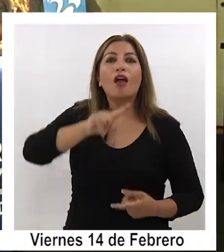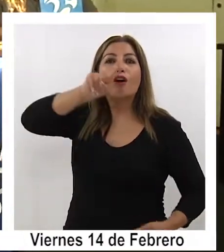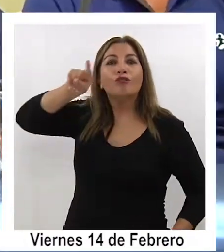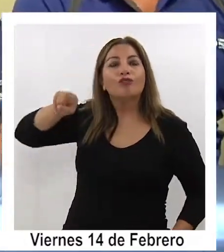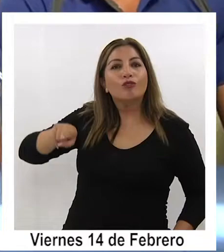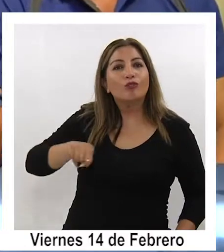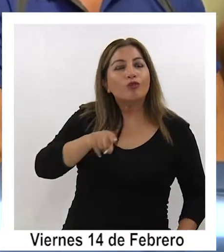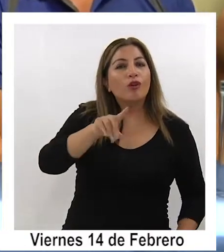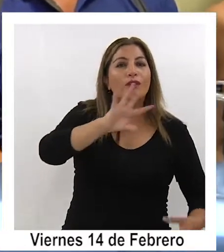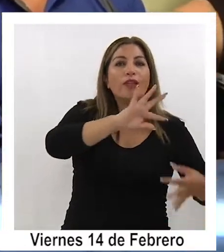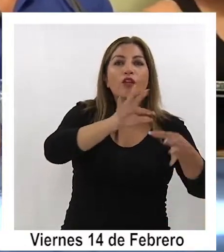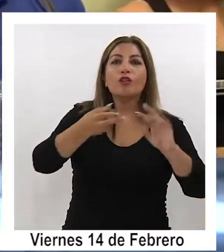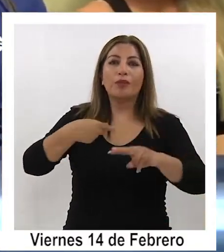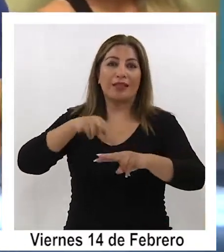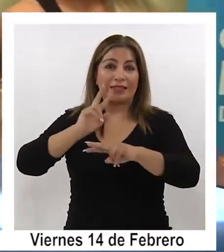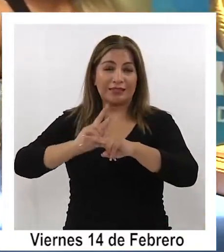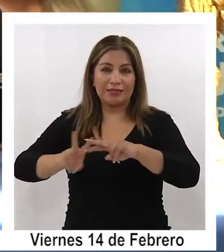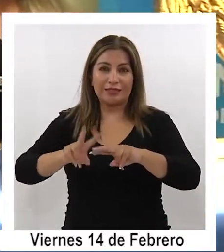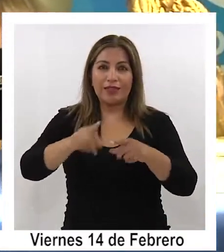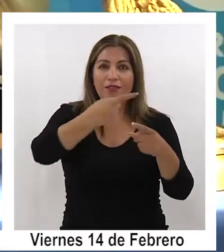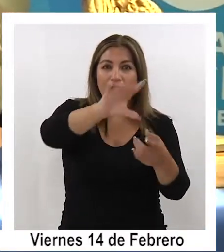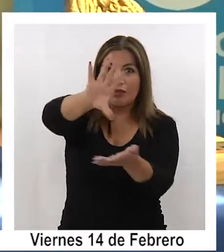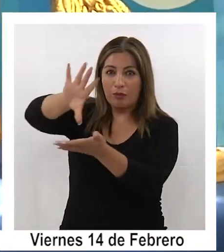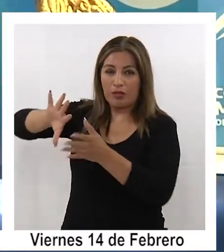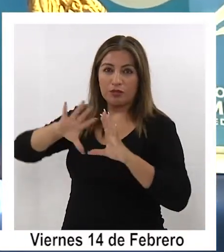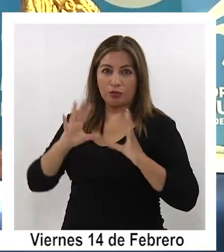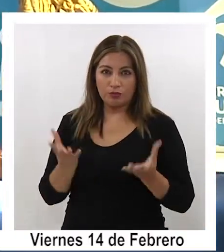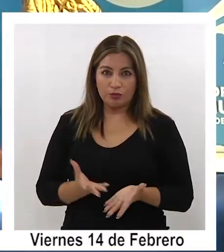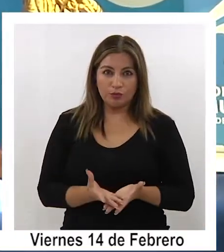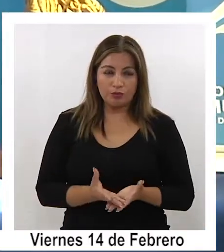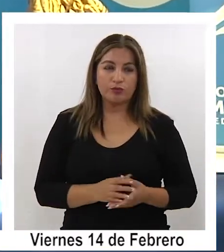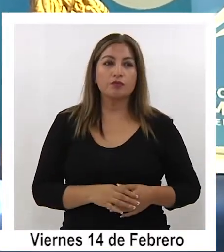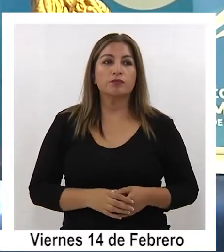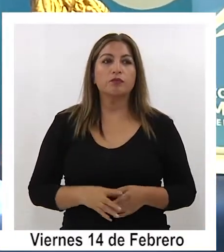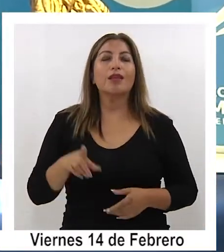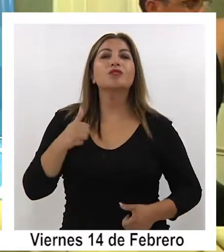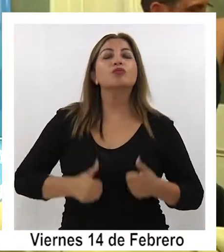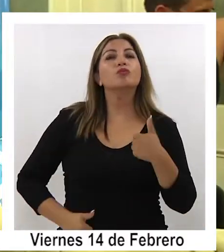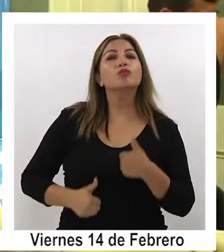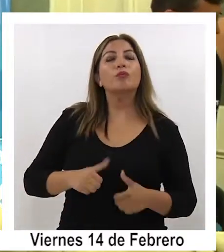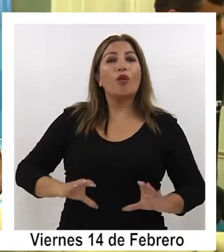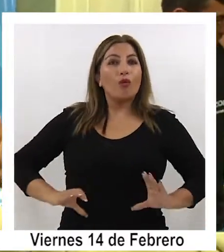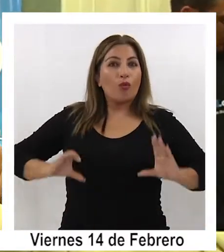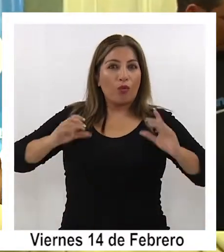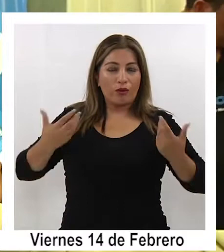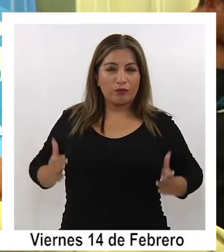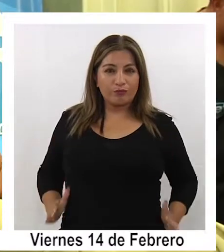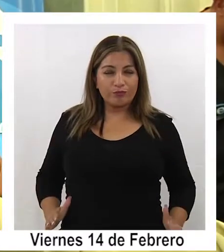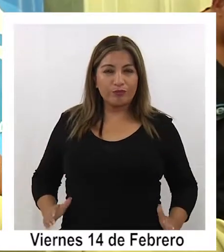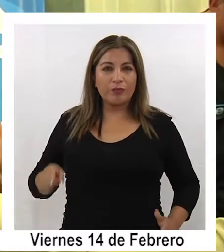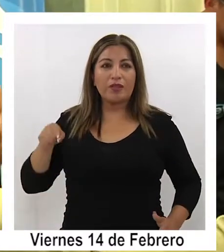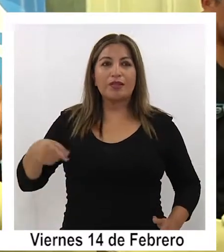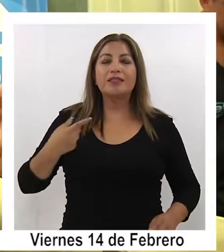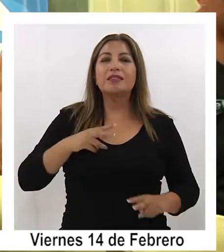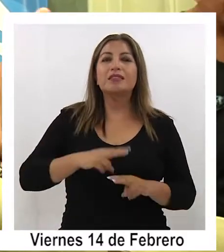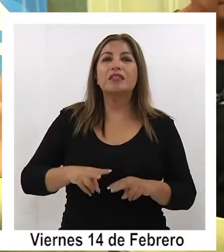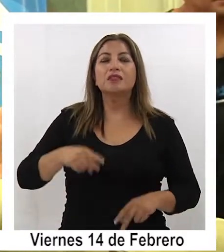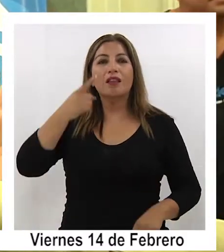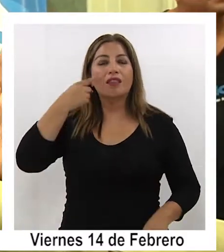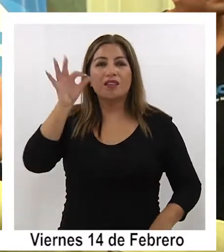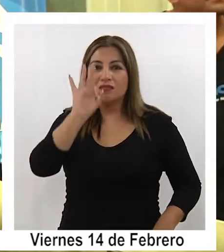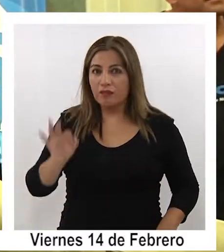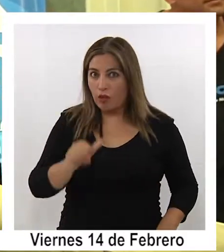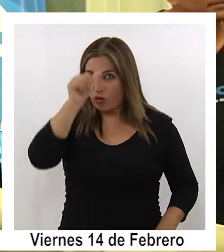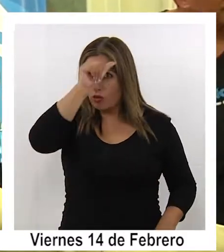denominada rueda olímpica que se realiza en distintos países del mundo. Es un campeonato de fisiculturismo en el cual se hace